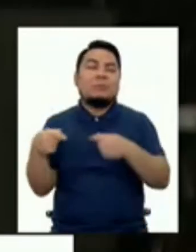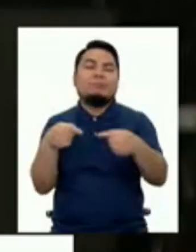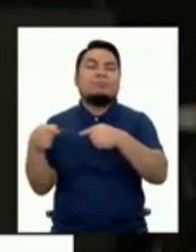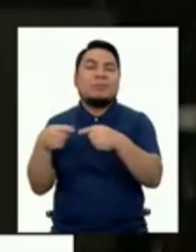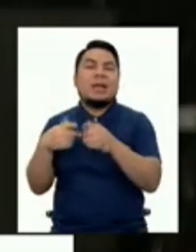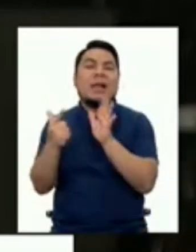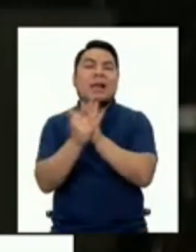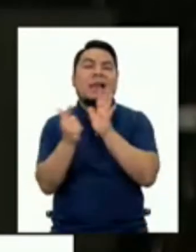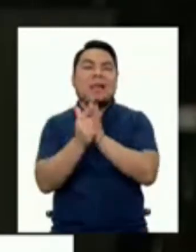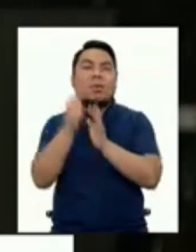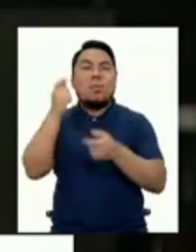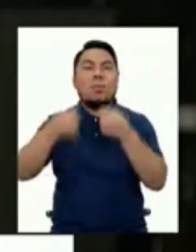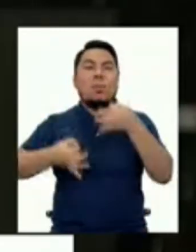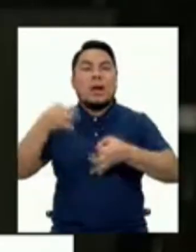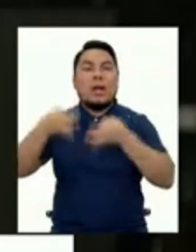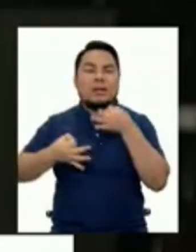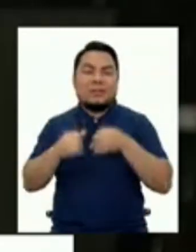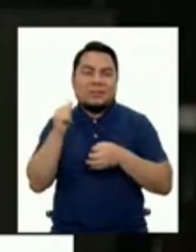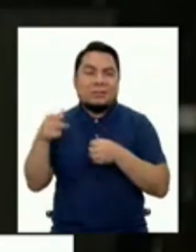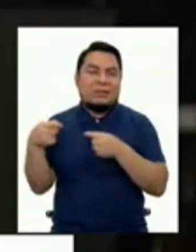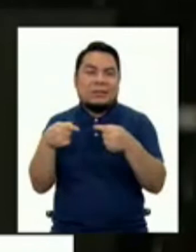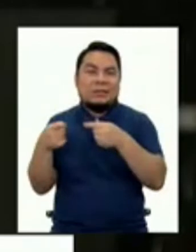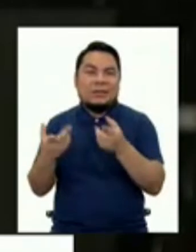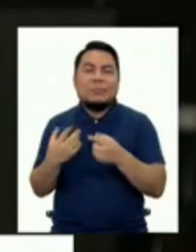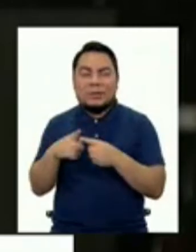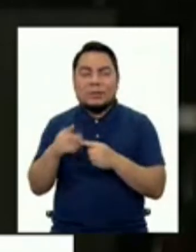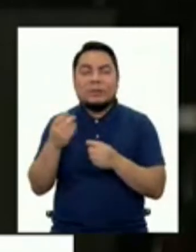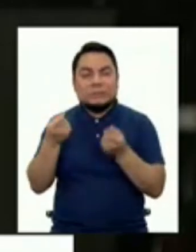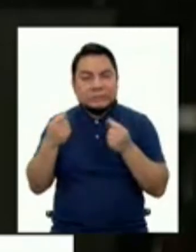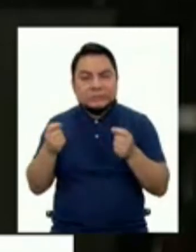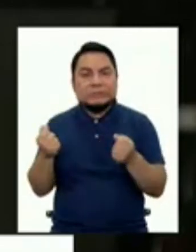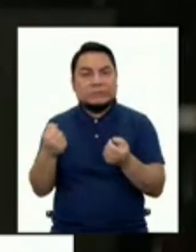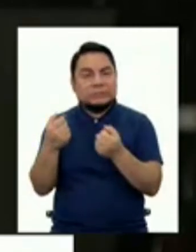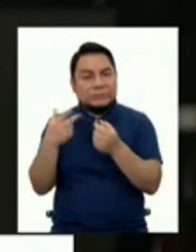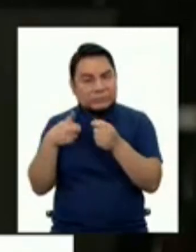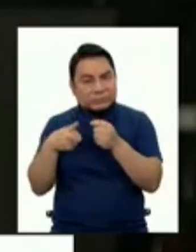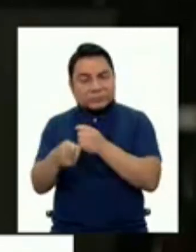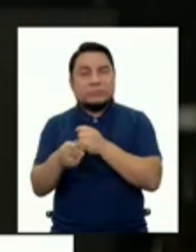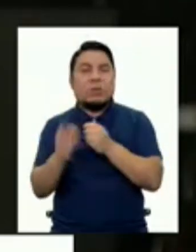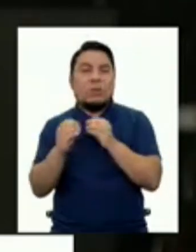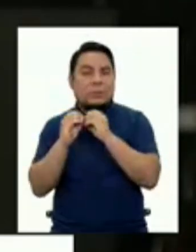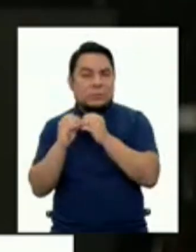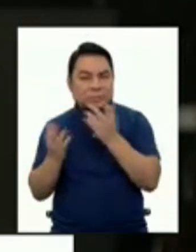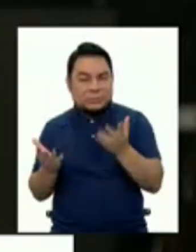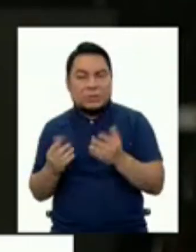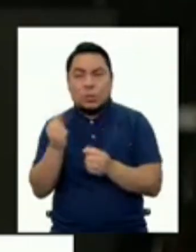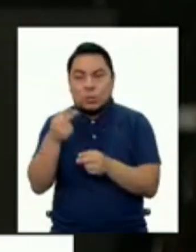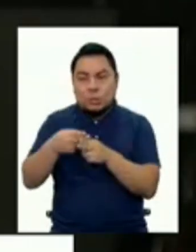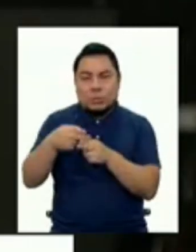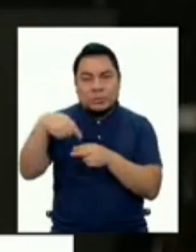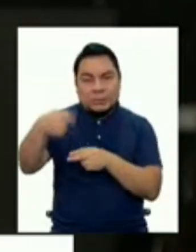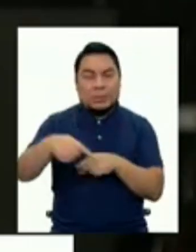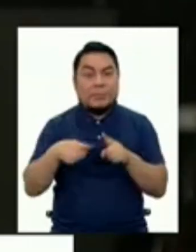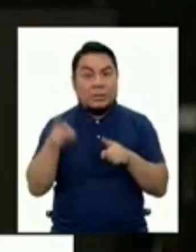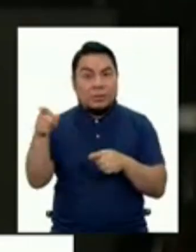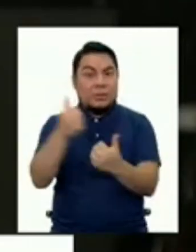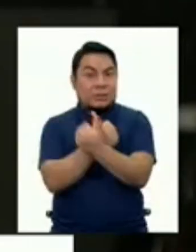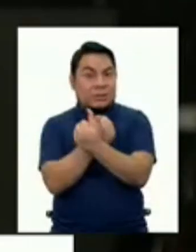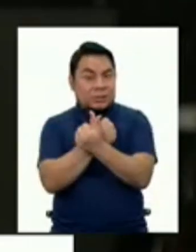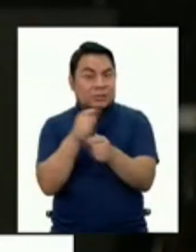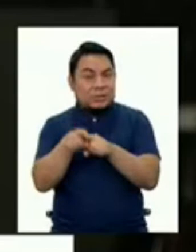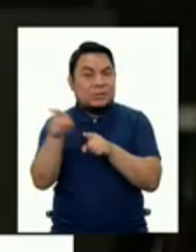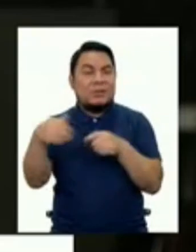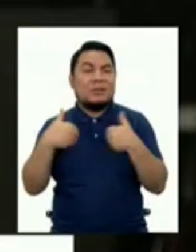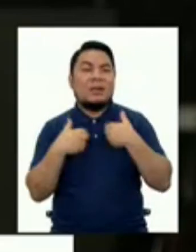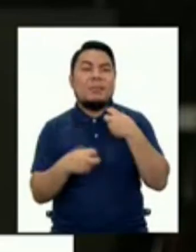no permite culminar el proceso, aunque está en operaciones. Un aspecto adicional a señalar en Ayacucho es también tiene